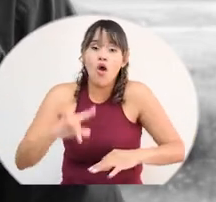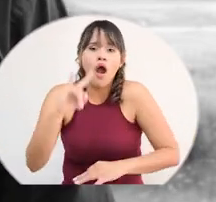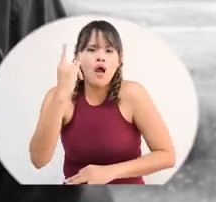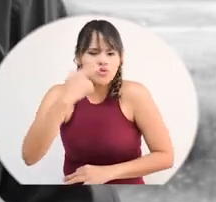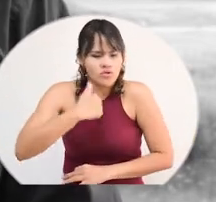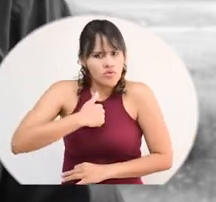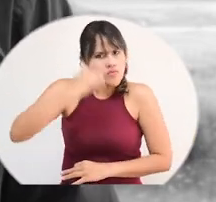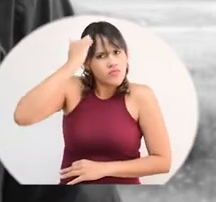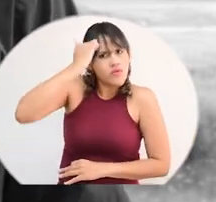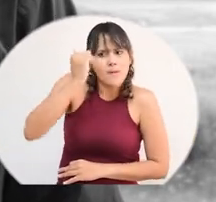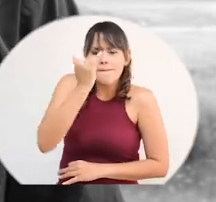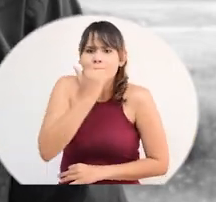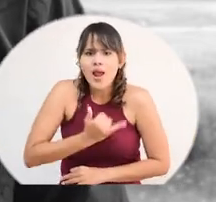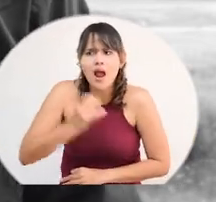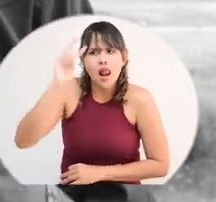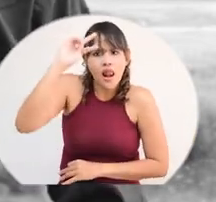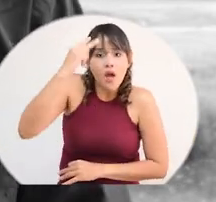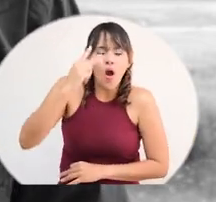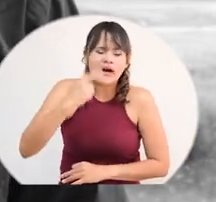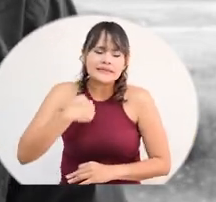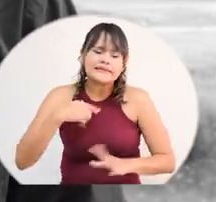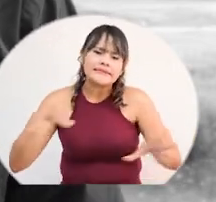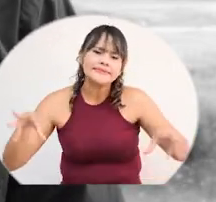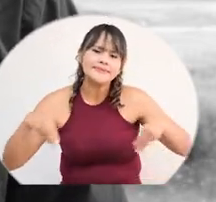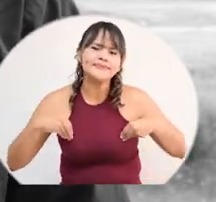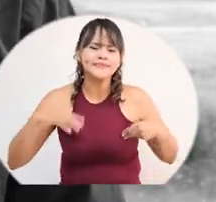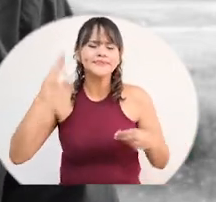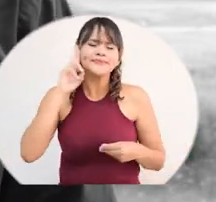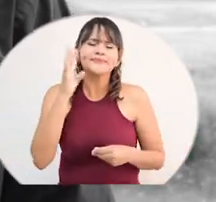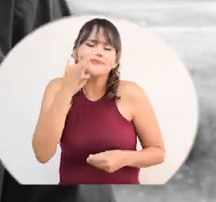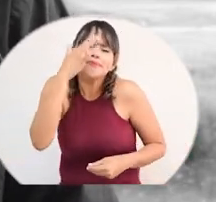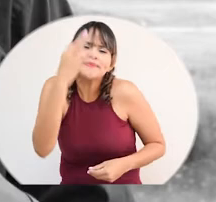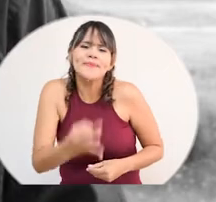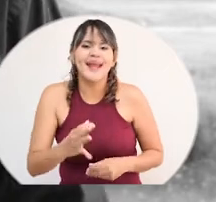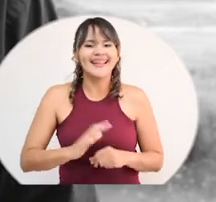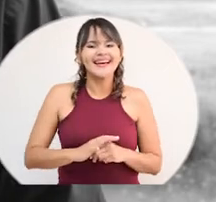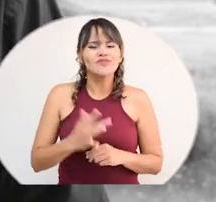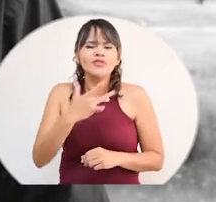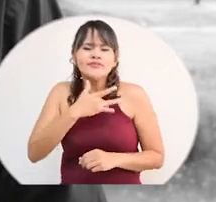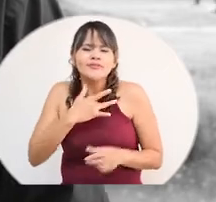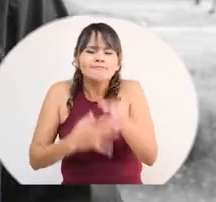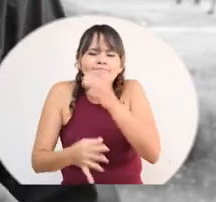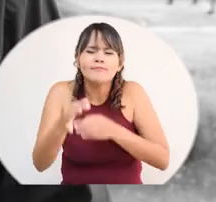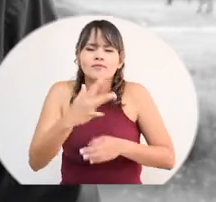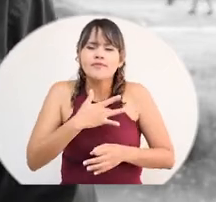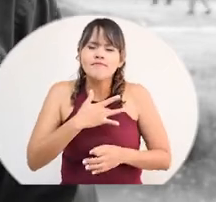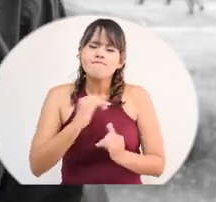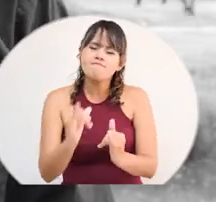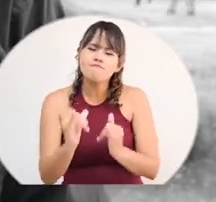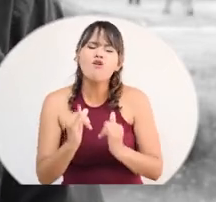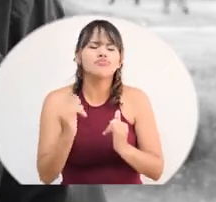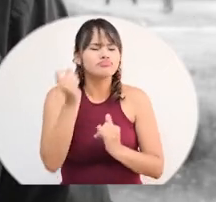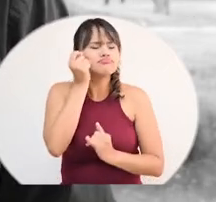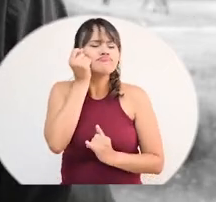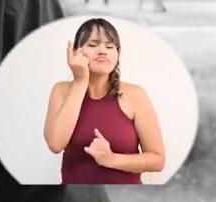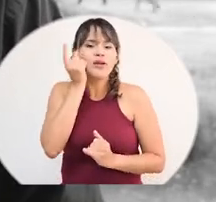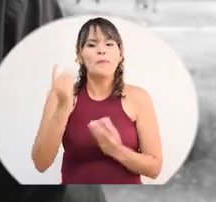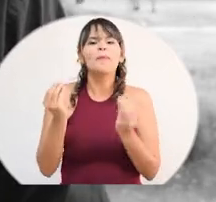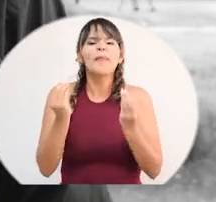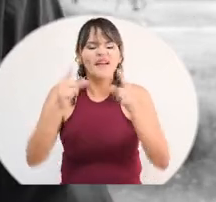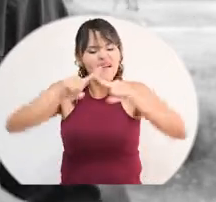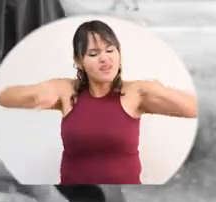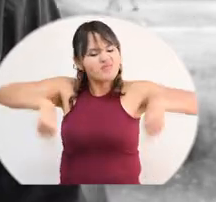humildad para aceptar los errores para aceptar cuando no se tiene la razón la humildad de entender y ponerse en los zapatos de los estudiantes para sí en el aula de clases